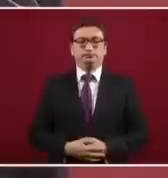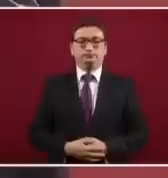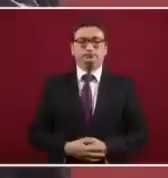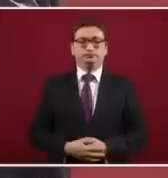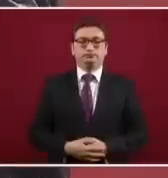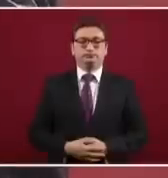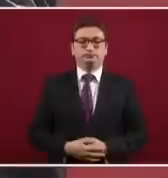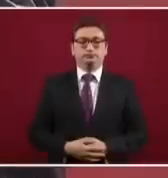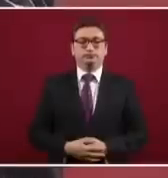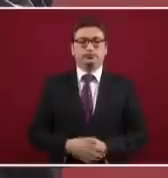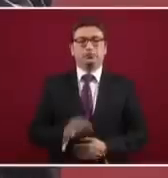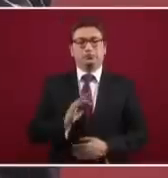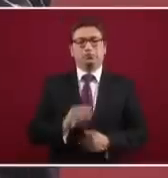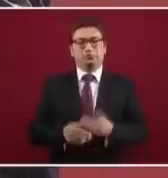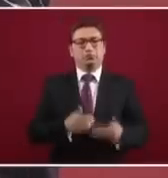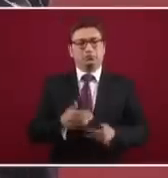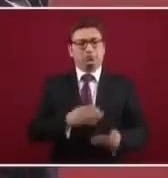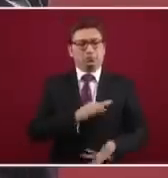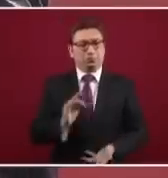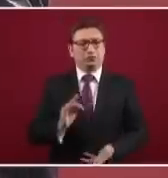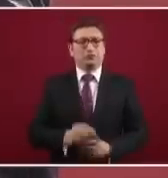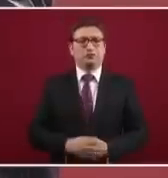puede proceder,